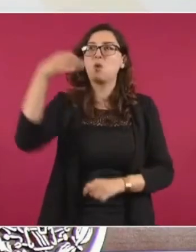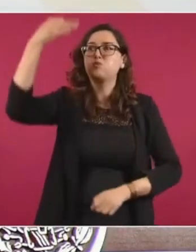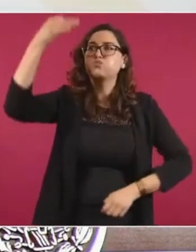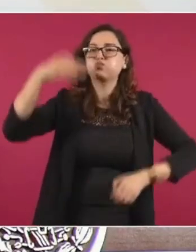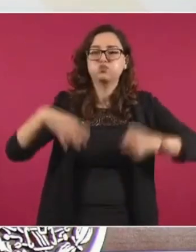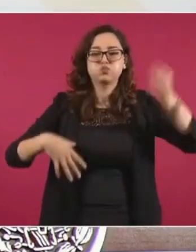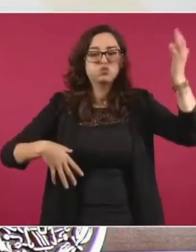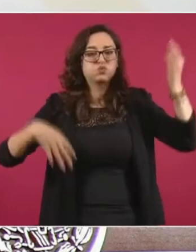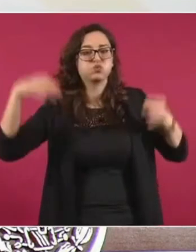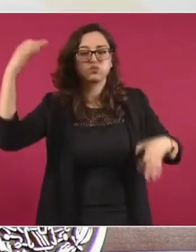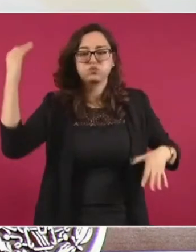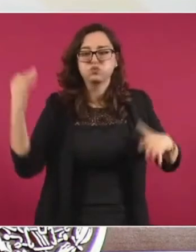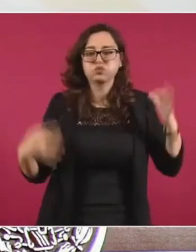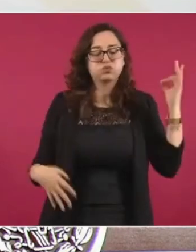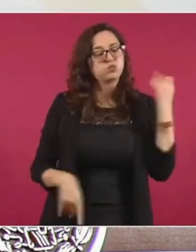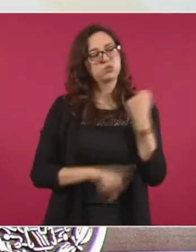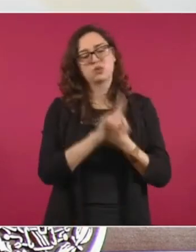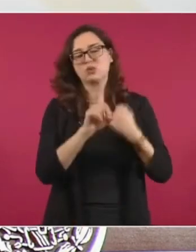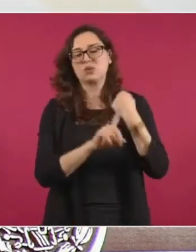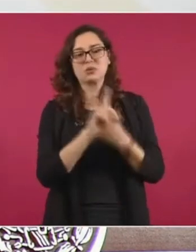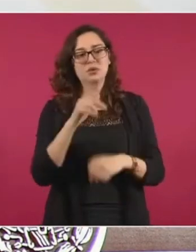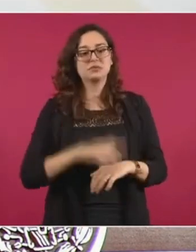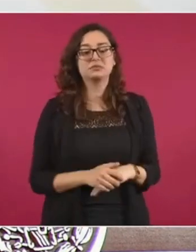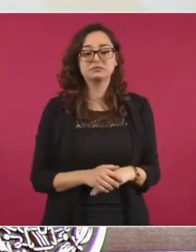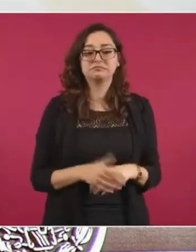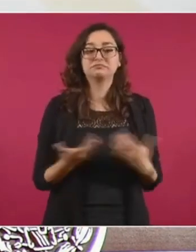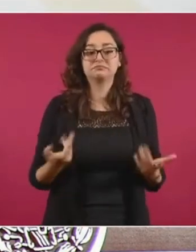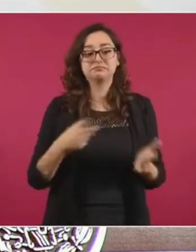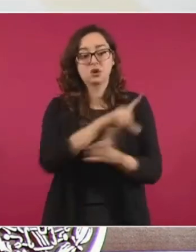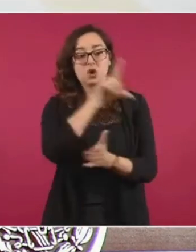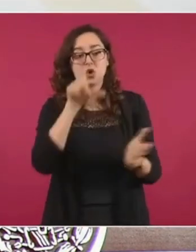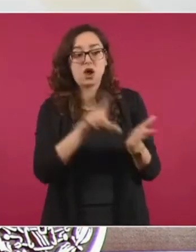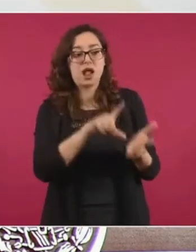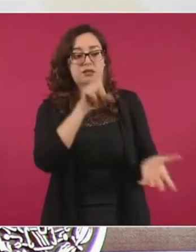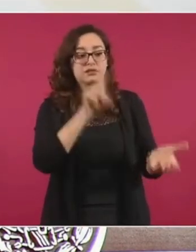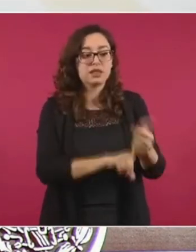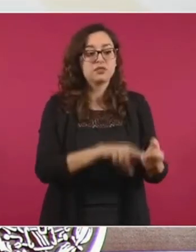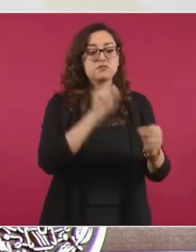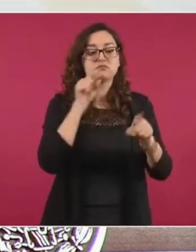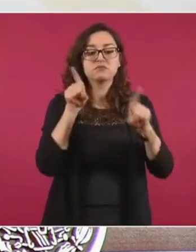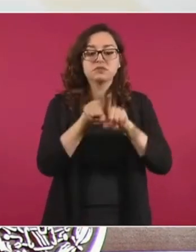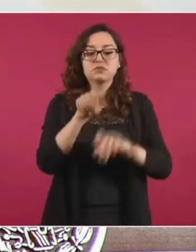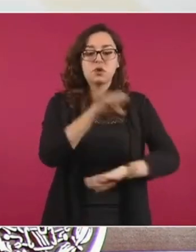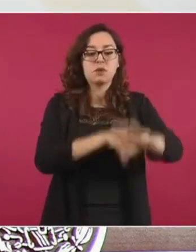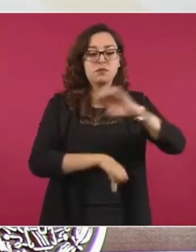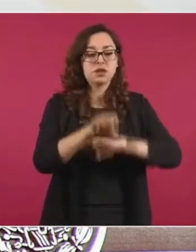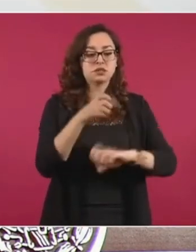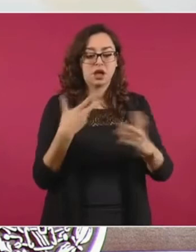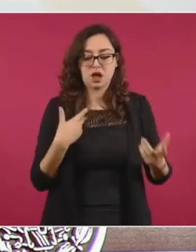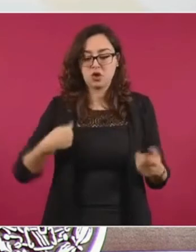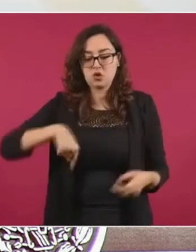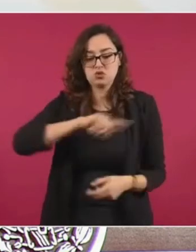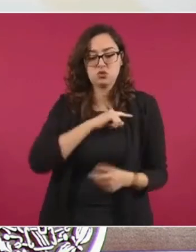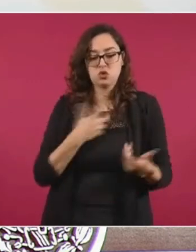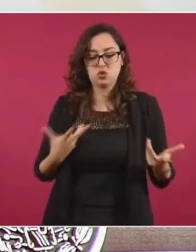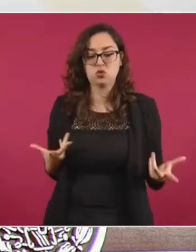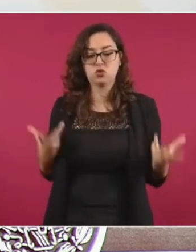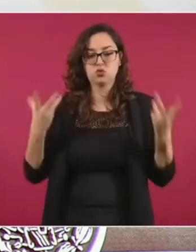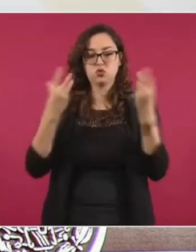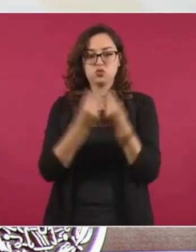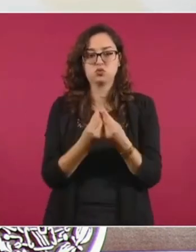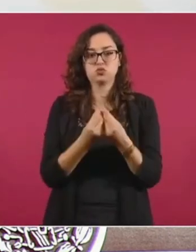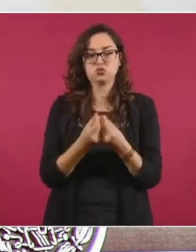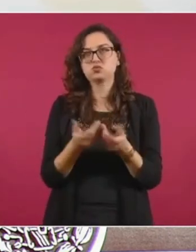locatarios y esfuerzos propios y de las compañías que nos dan mantenimiento, consideramos que este problema ya